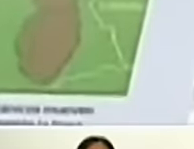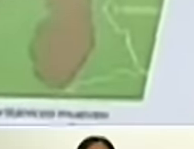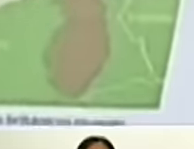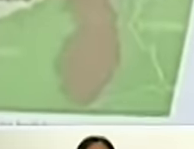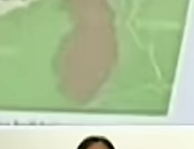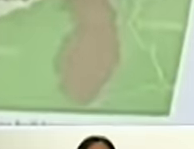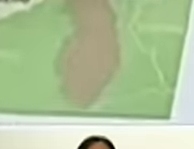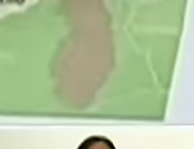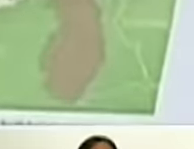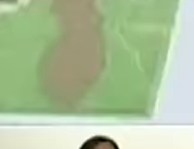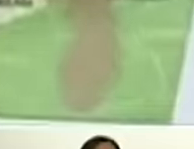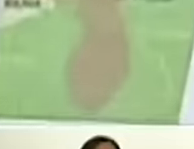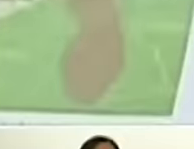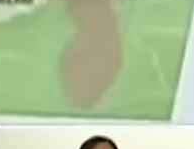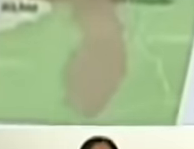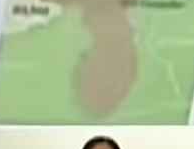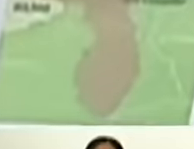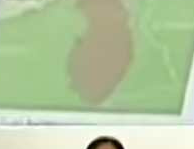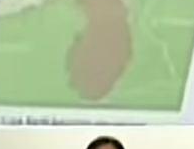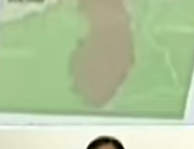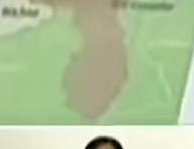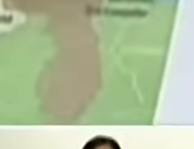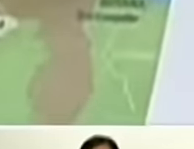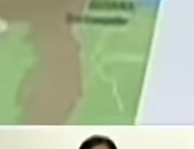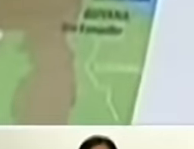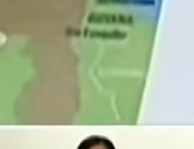Hecho el paisa levantó mapa 1.